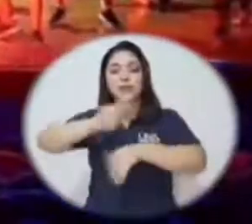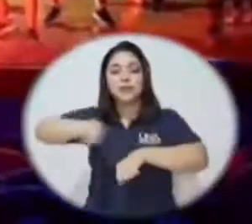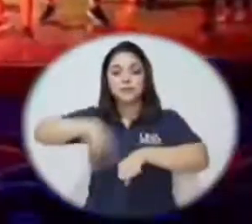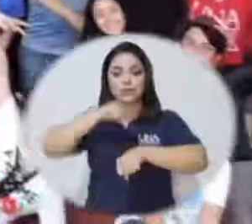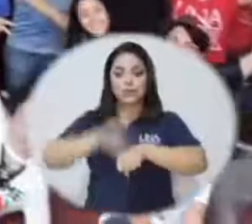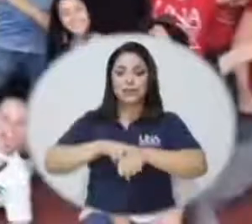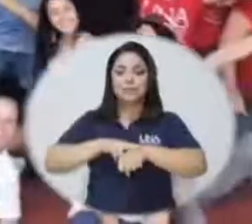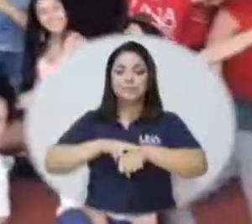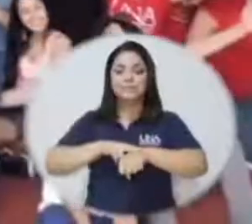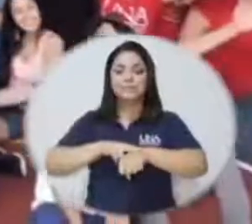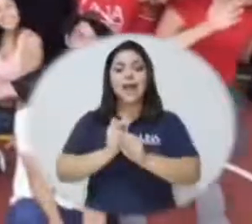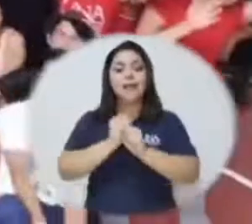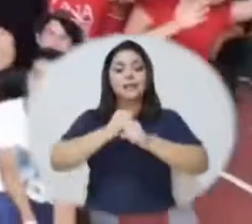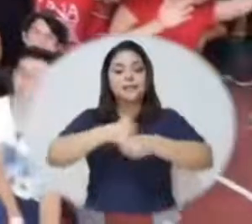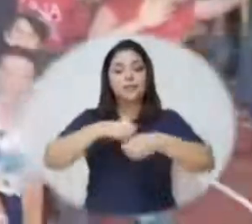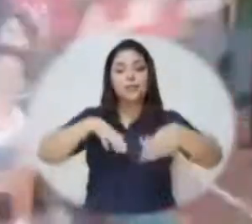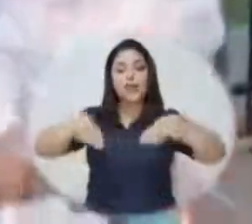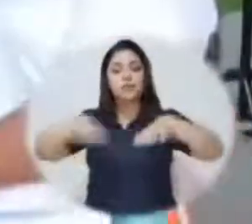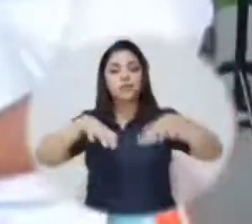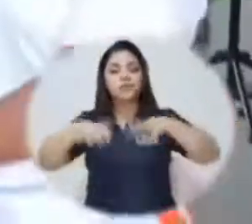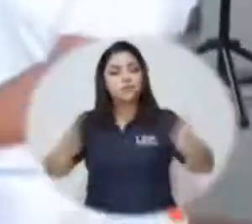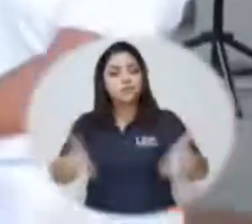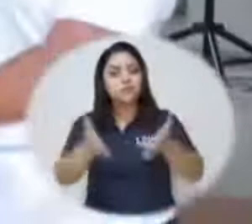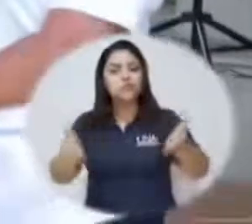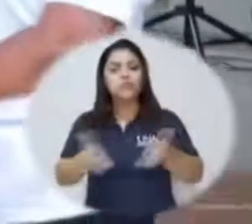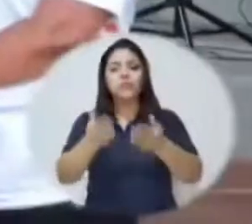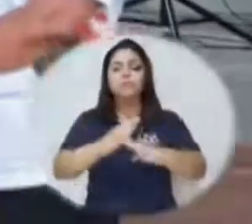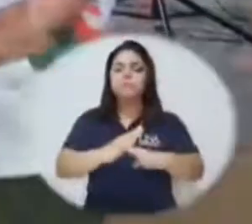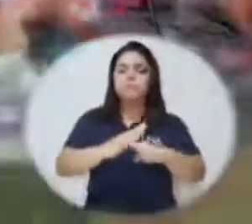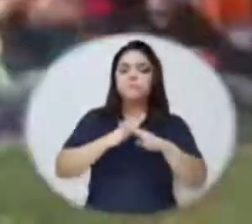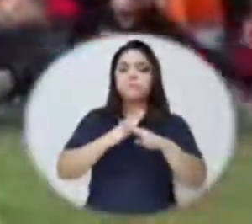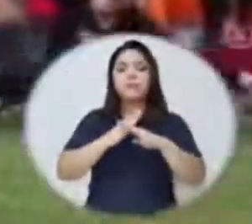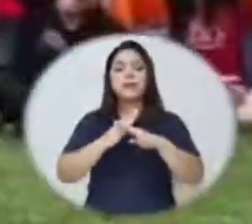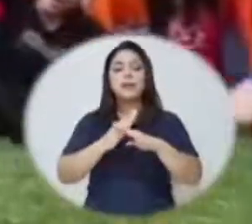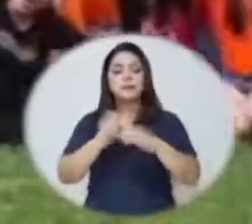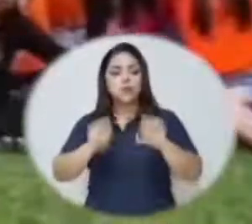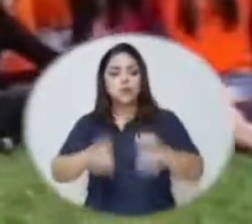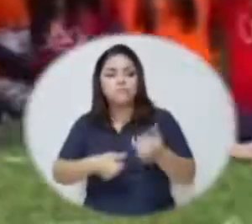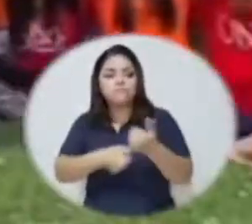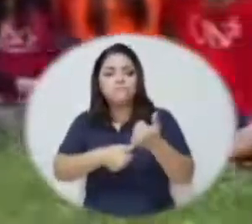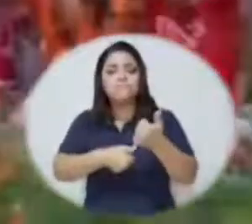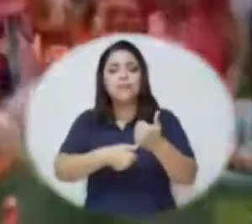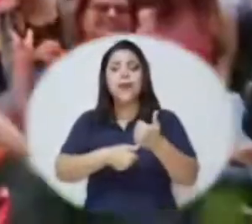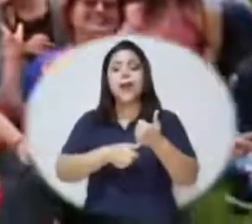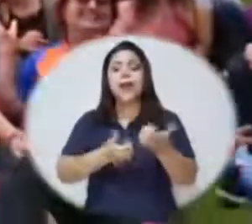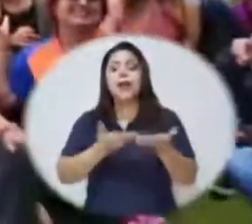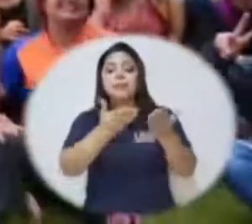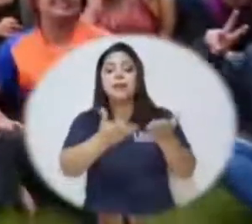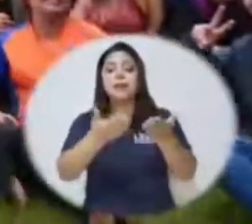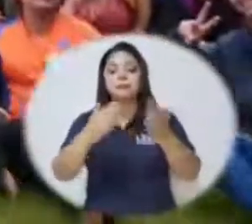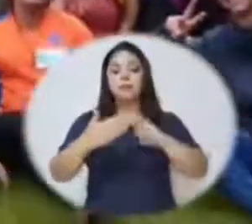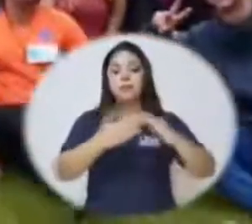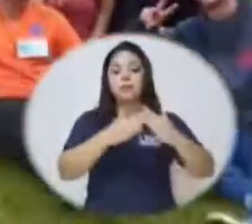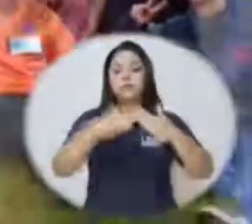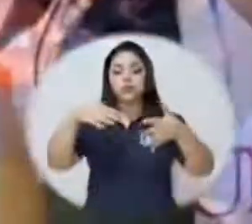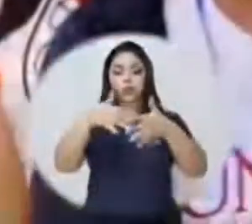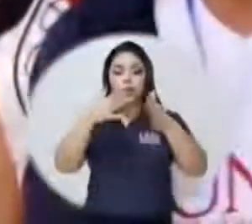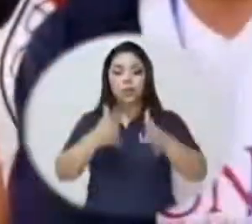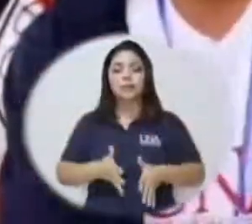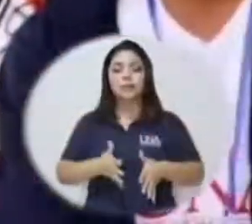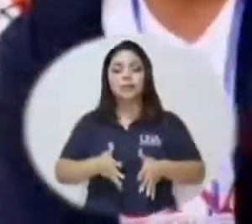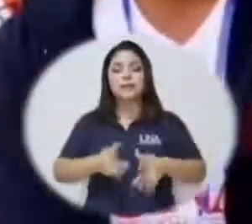de la Universidad Nacional, realizamos acciones de promoción, prevención y asistenciales para ofrecer a la